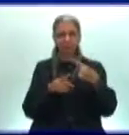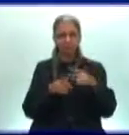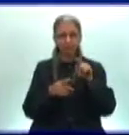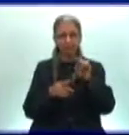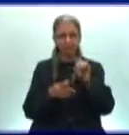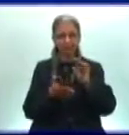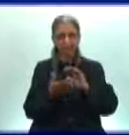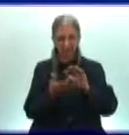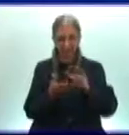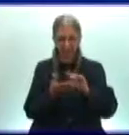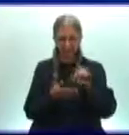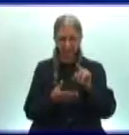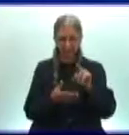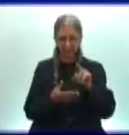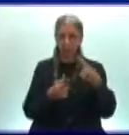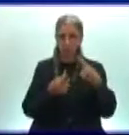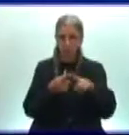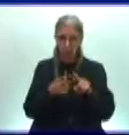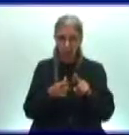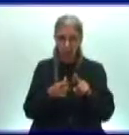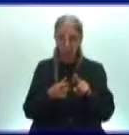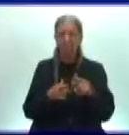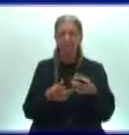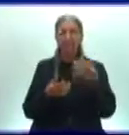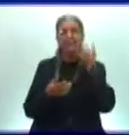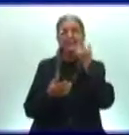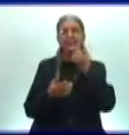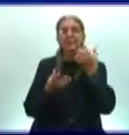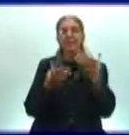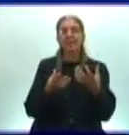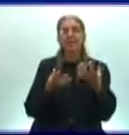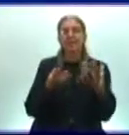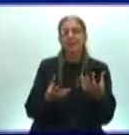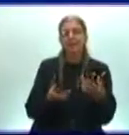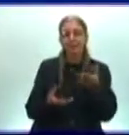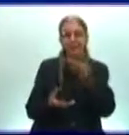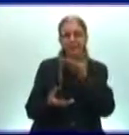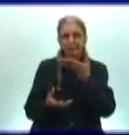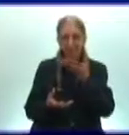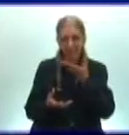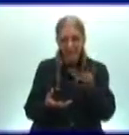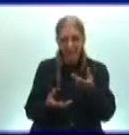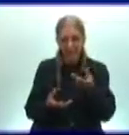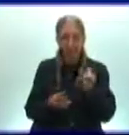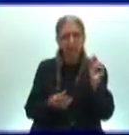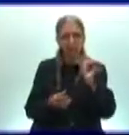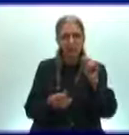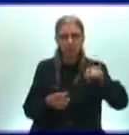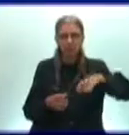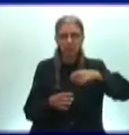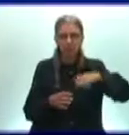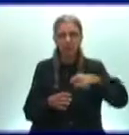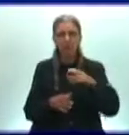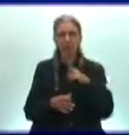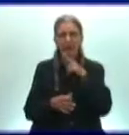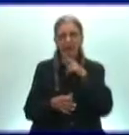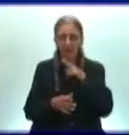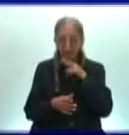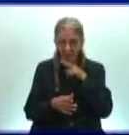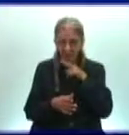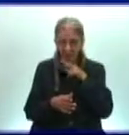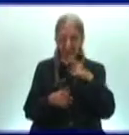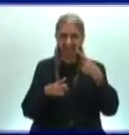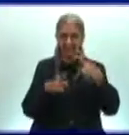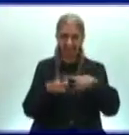libro de texto. Es algo más denso que el aire, es poco soluble en agua,